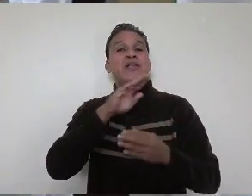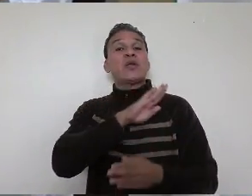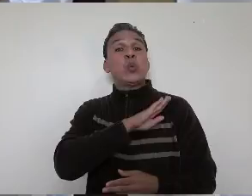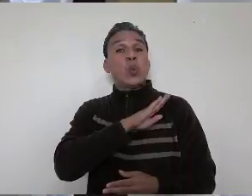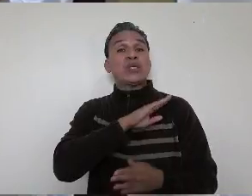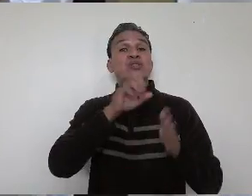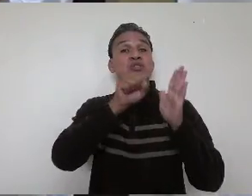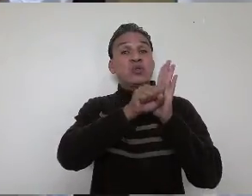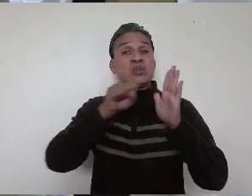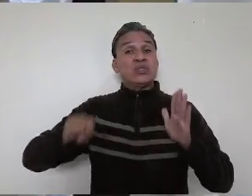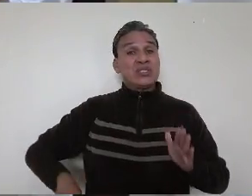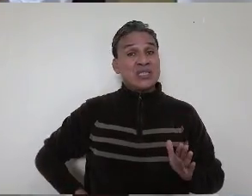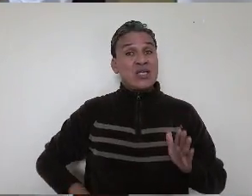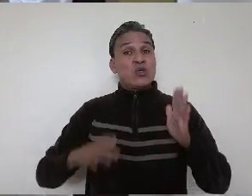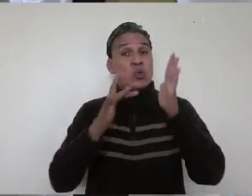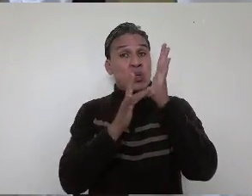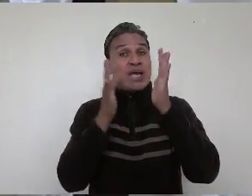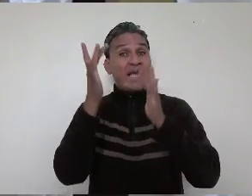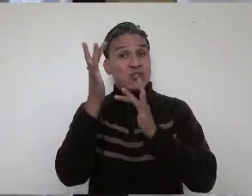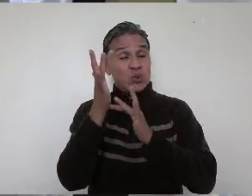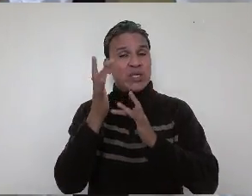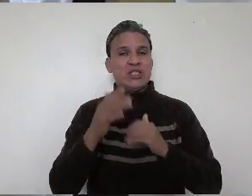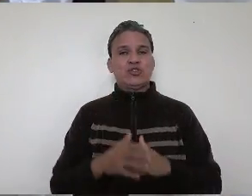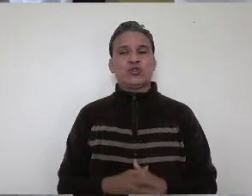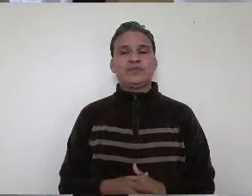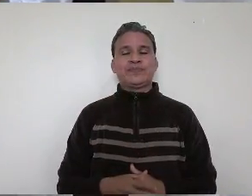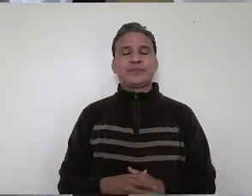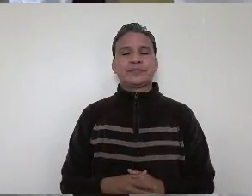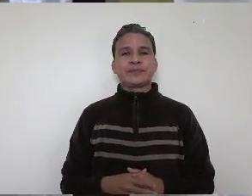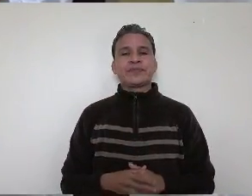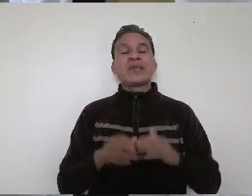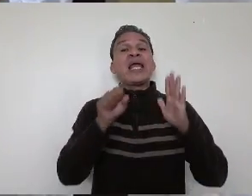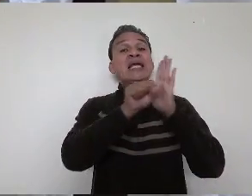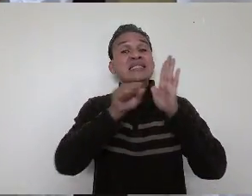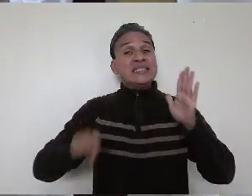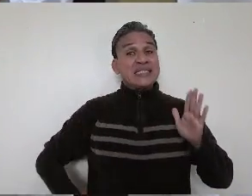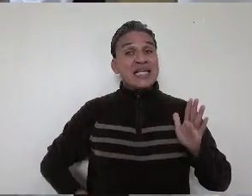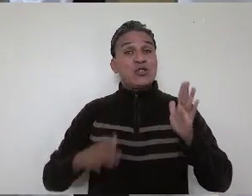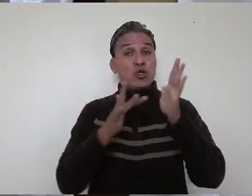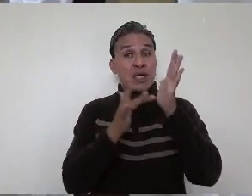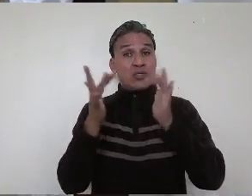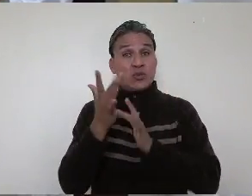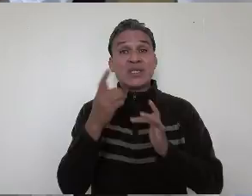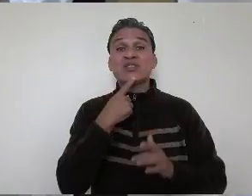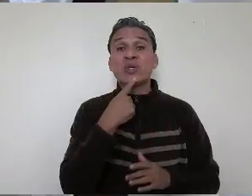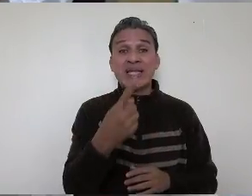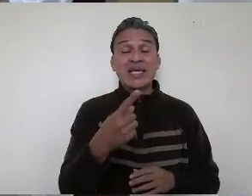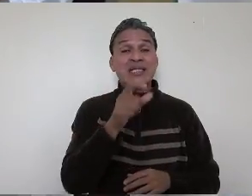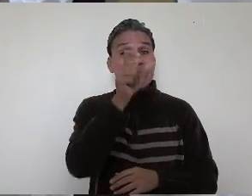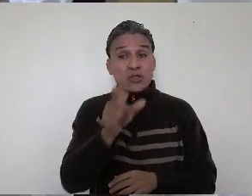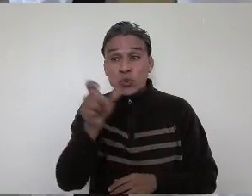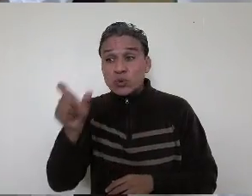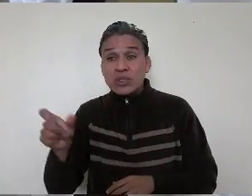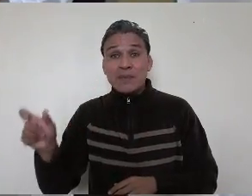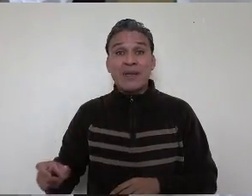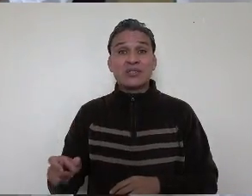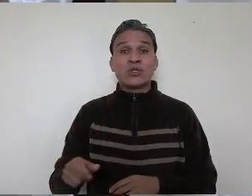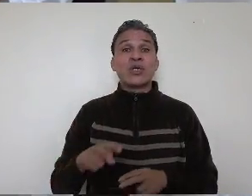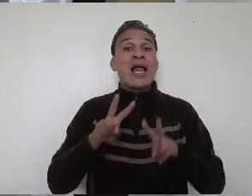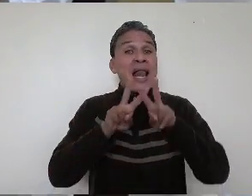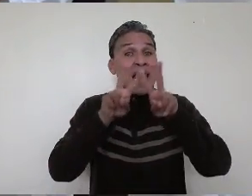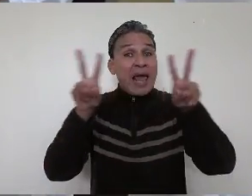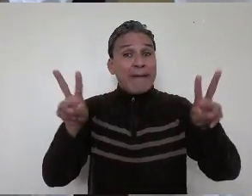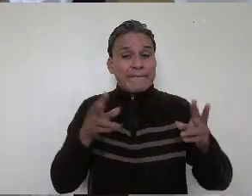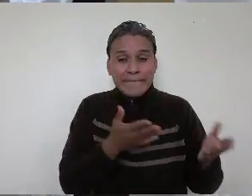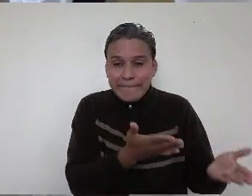reino, tuyo el poder y la gloria por siempre, Señor. Señor Jesucristo, que dijiste a tus apóstoles: la paz les dejo, mi paz les